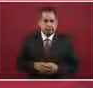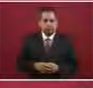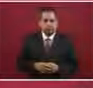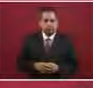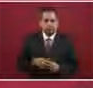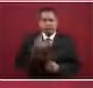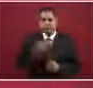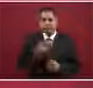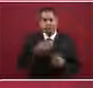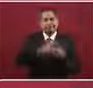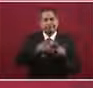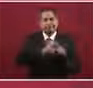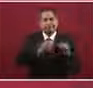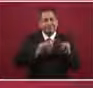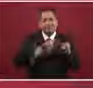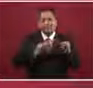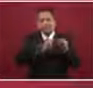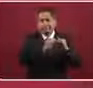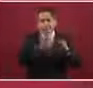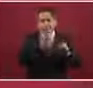son instituciones